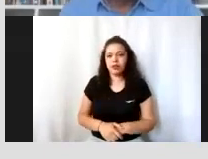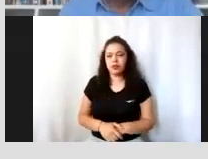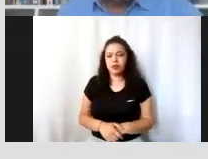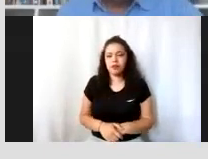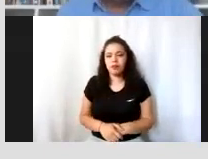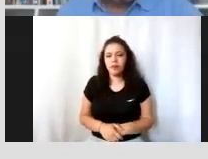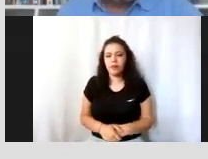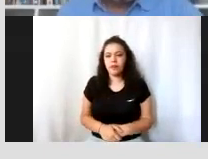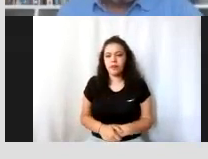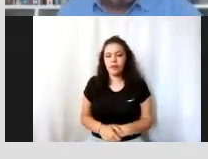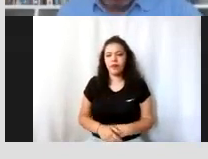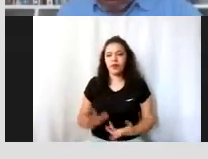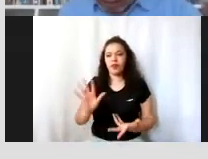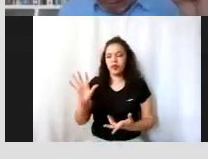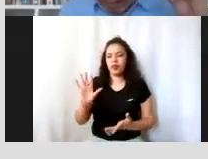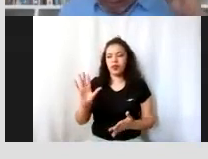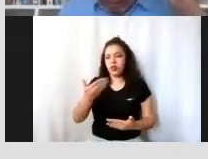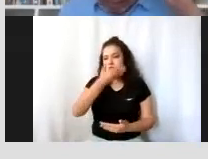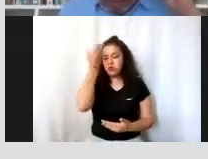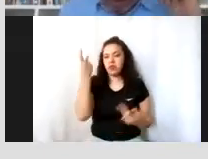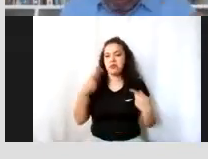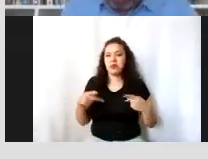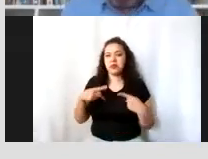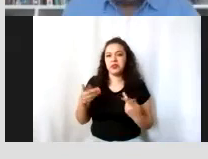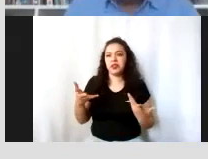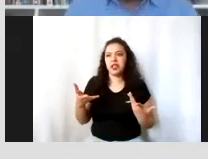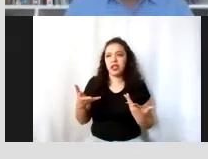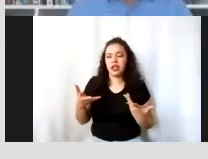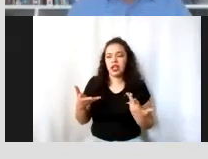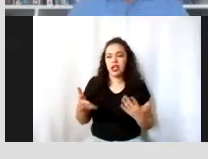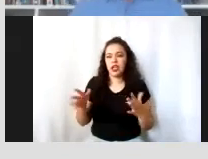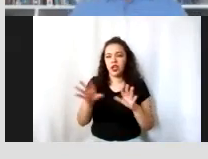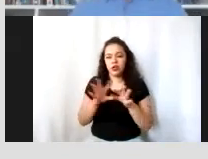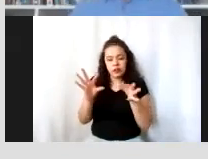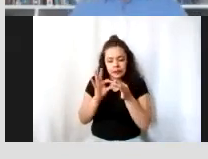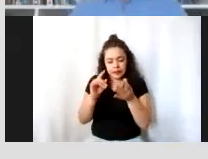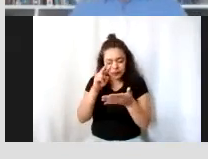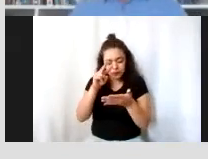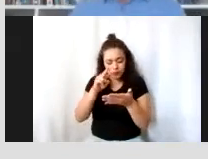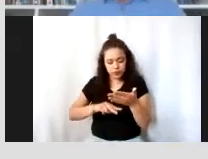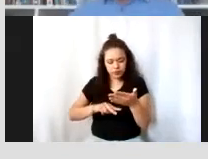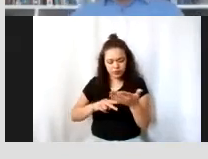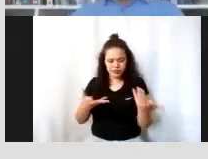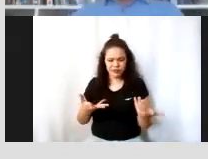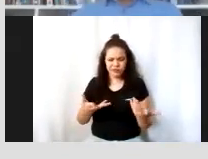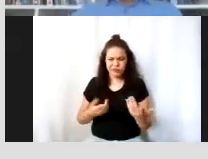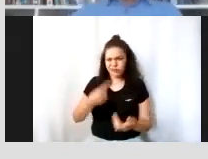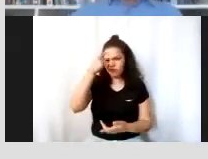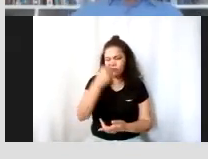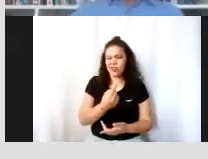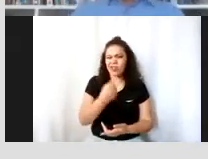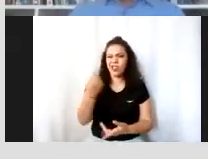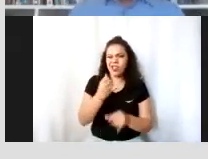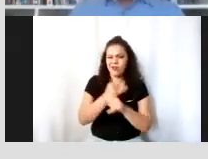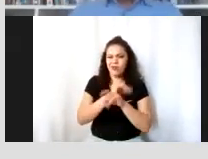quizás alguien que se ponga de manera muy puntillosa les podría preguntar, bueno, ¿y para qué necesitas este dato